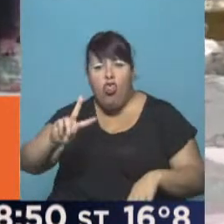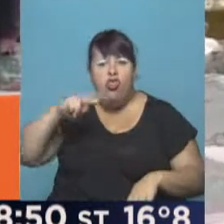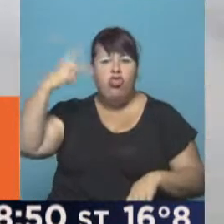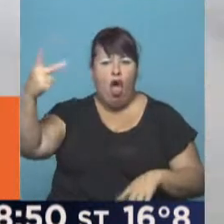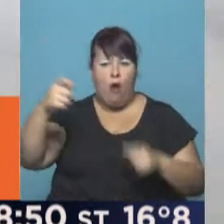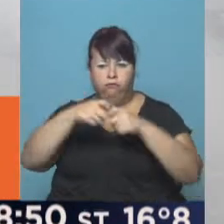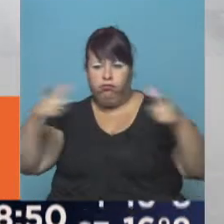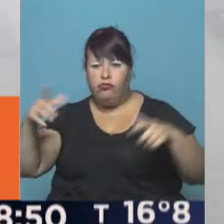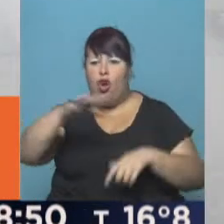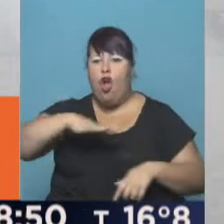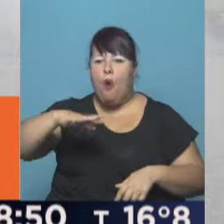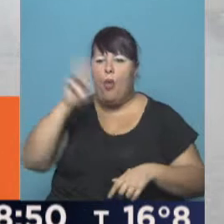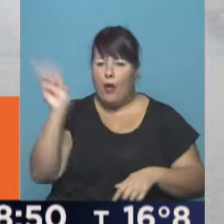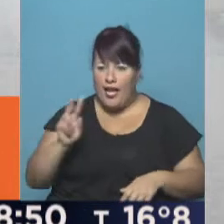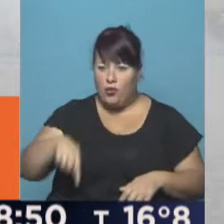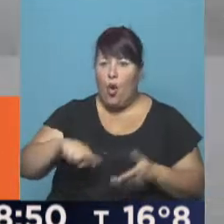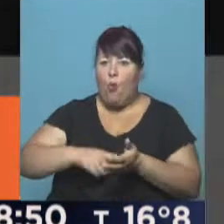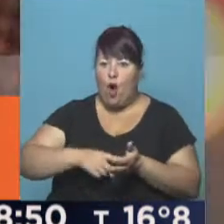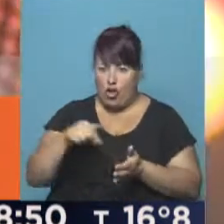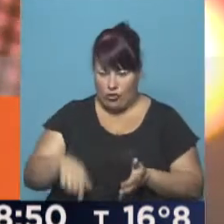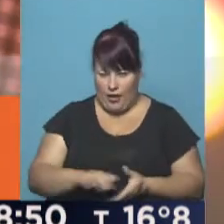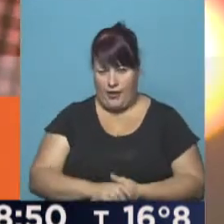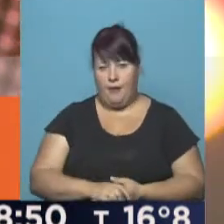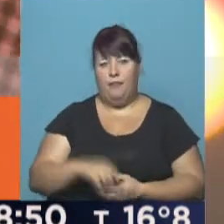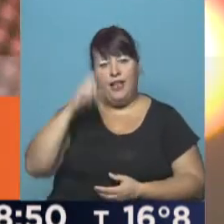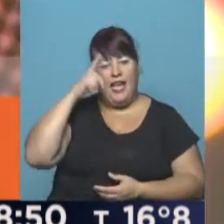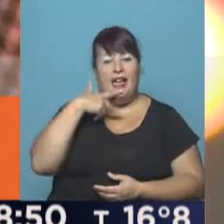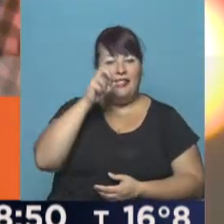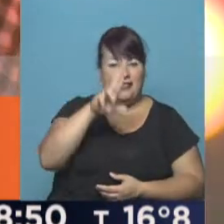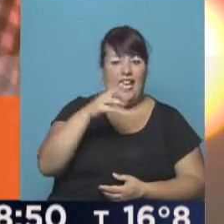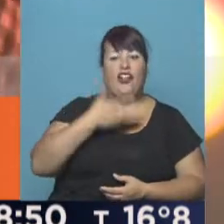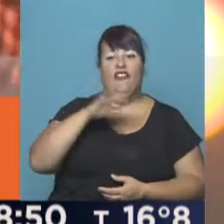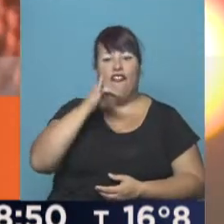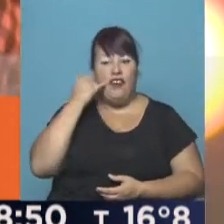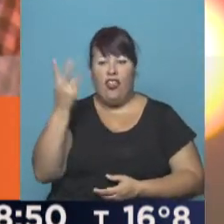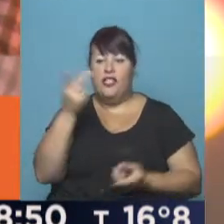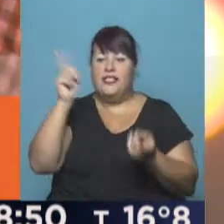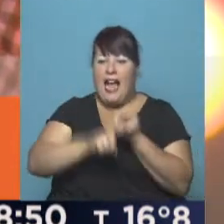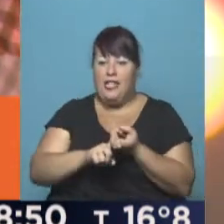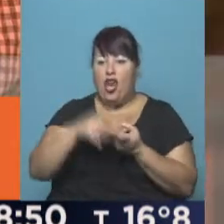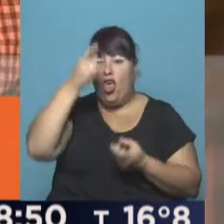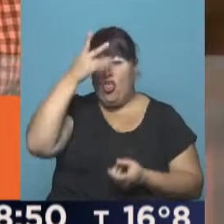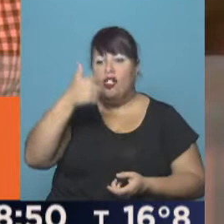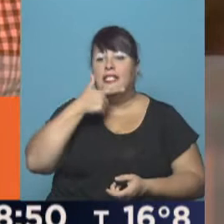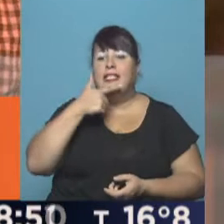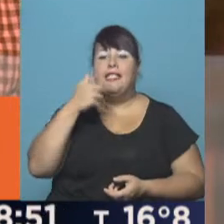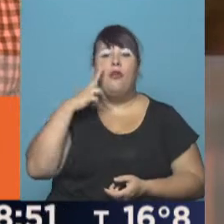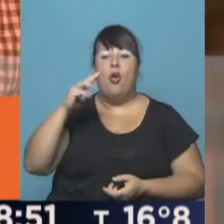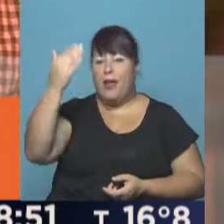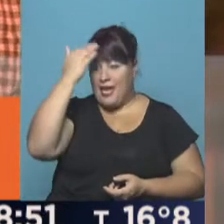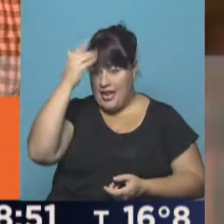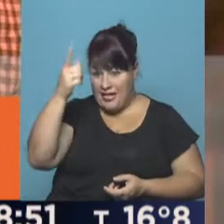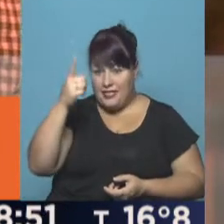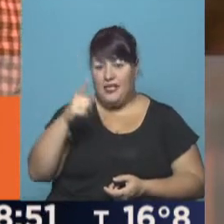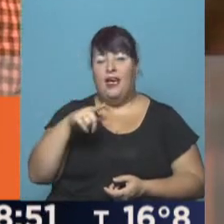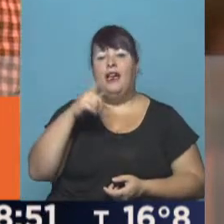tamaño de la comunidad venezolana en Buenos Aires. Esther Machado y Freddy Valero se casaron el 12 de septiembre de 2015